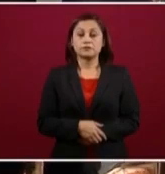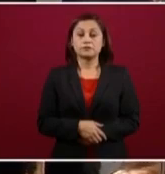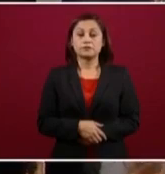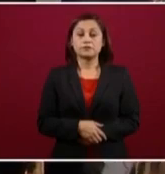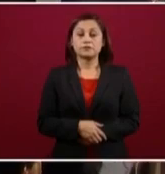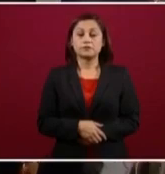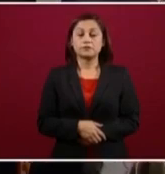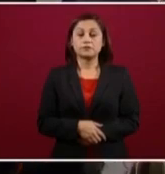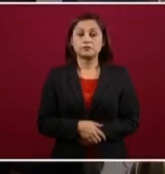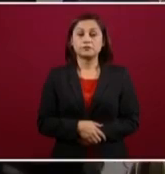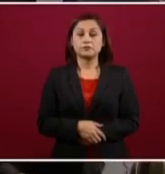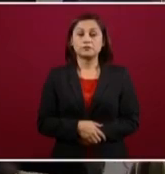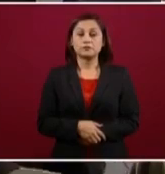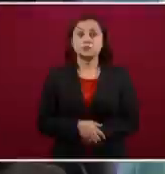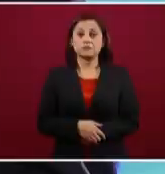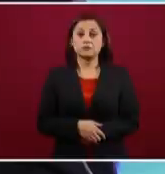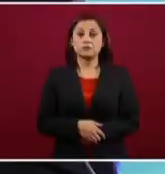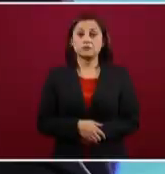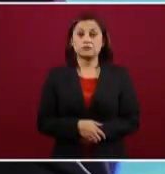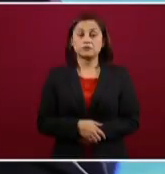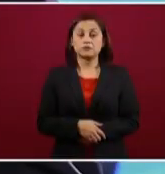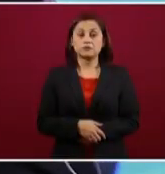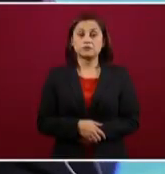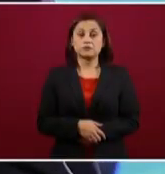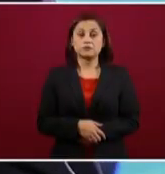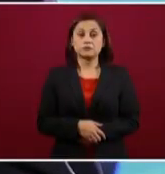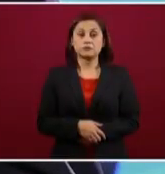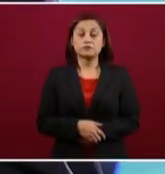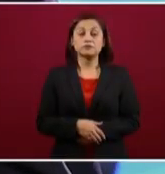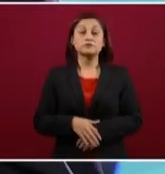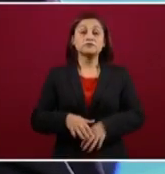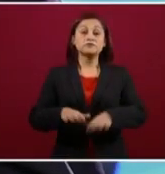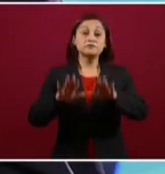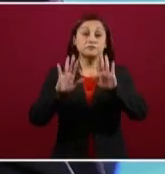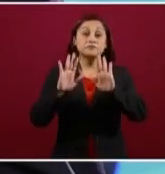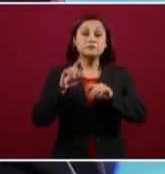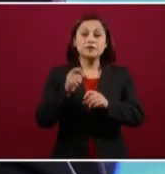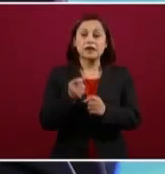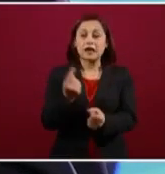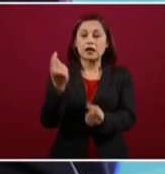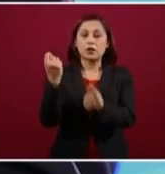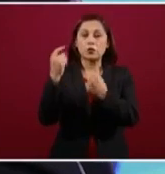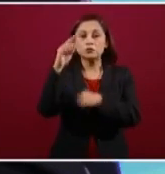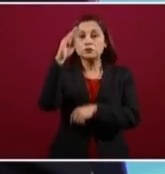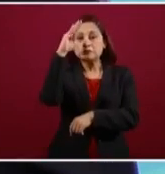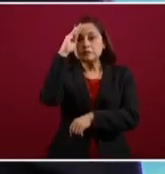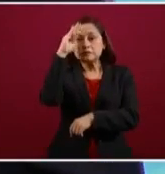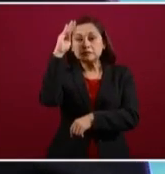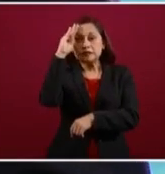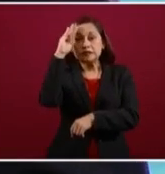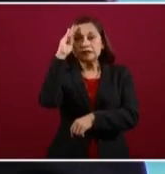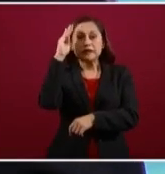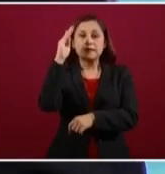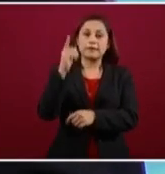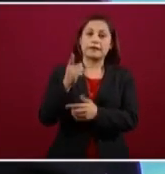Se suponía que no iba a haber crecimiento, que se iba a